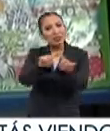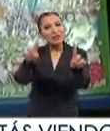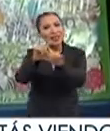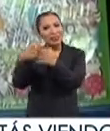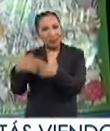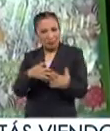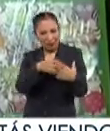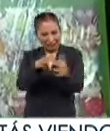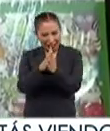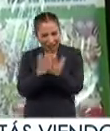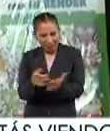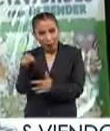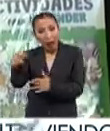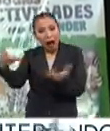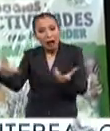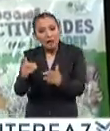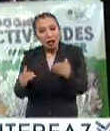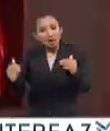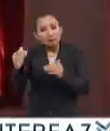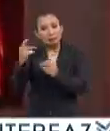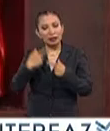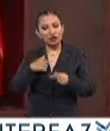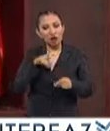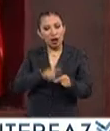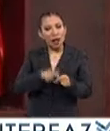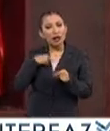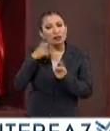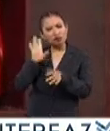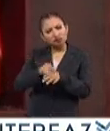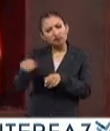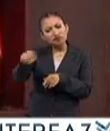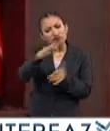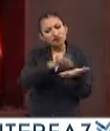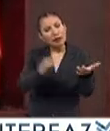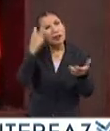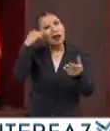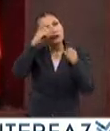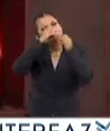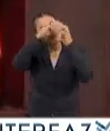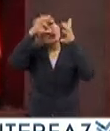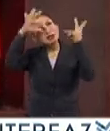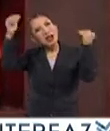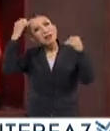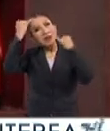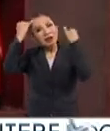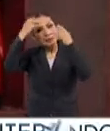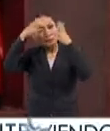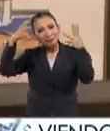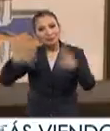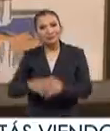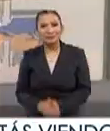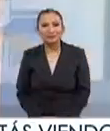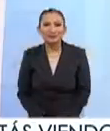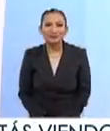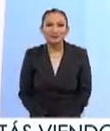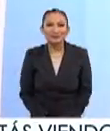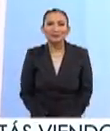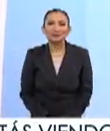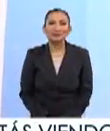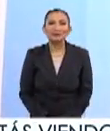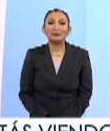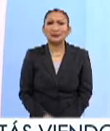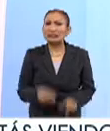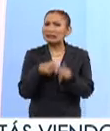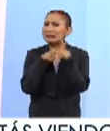diferentes editoriales, generan crecimiento personal y permite a los lectores viajar a través de su imaginación.